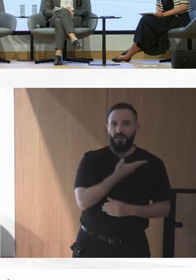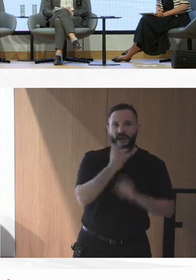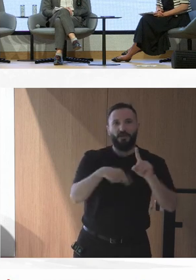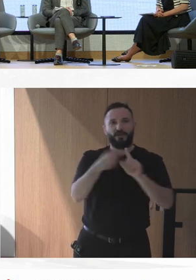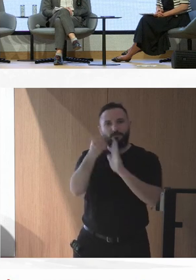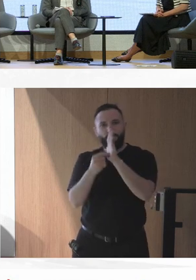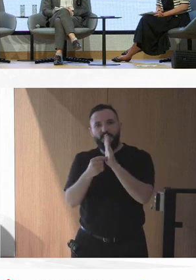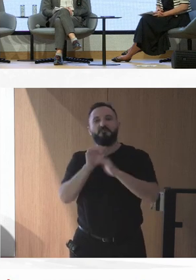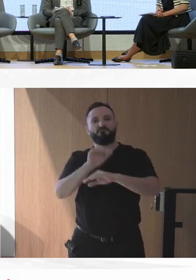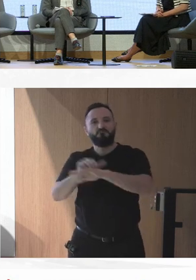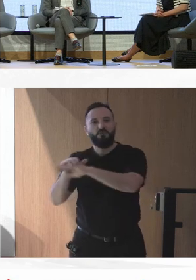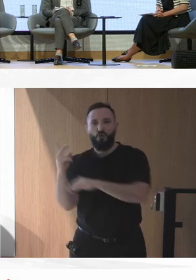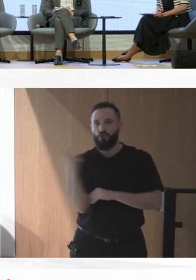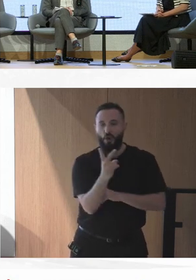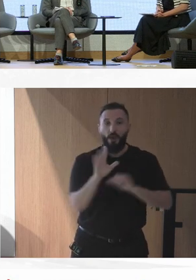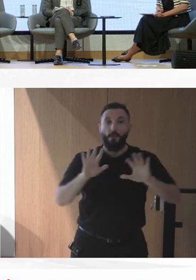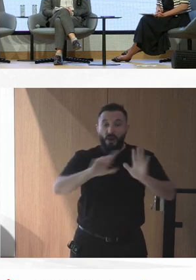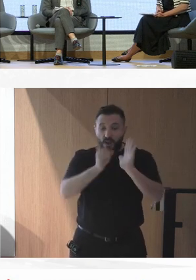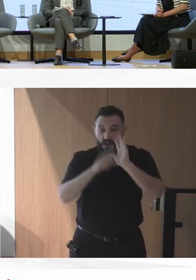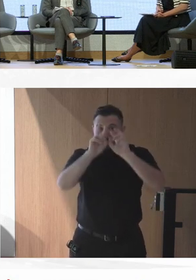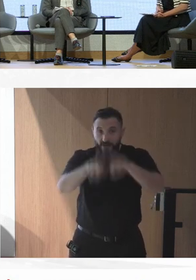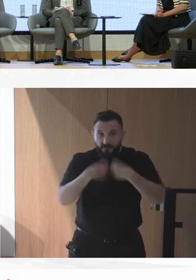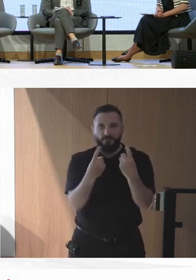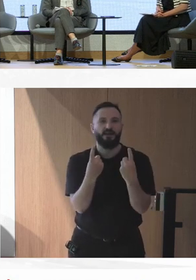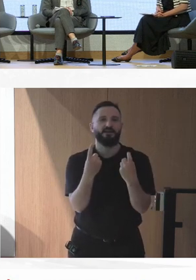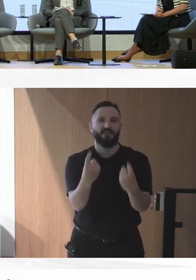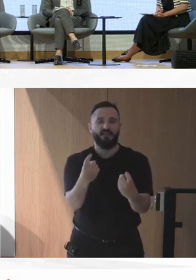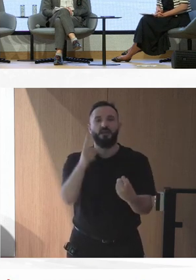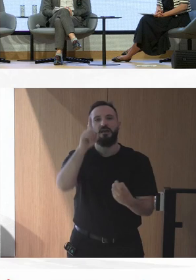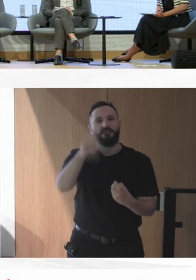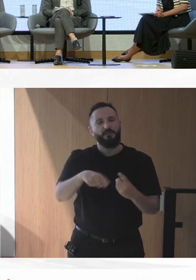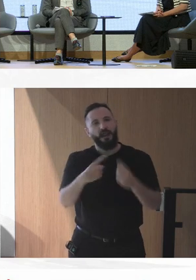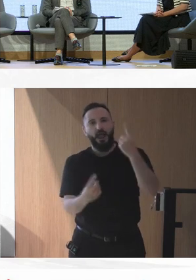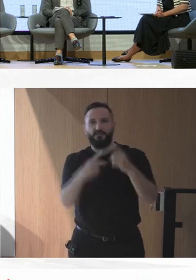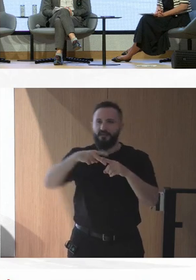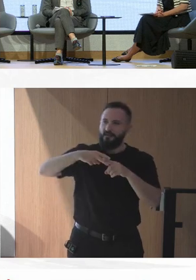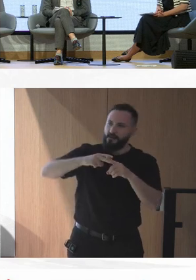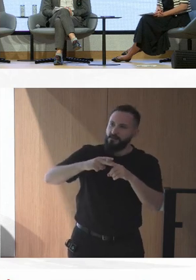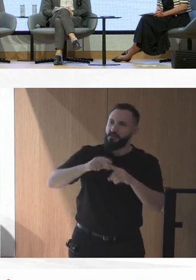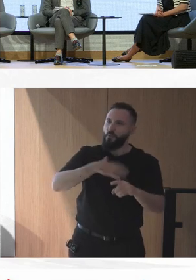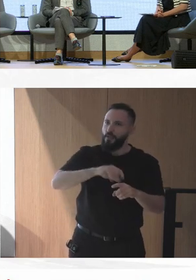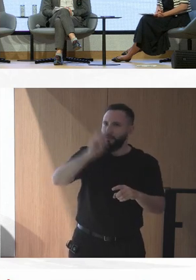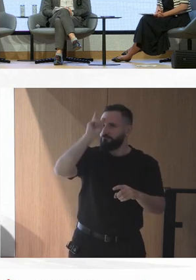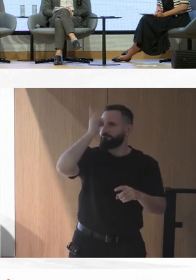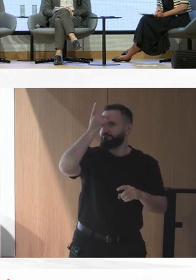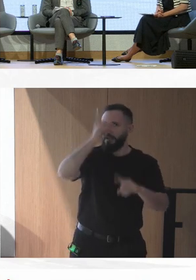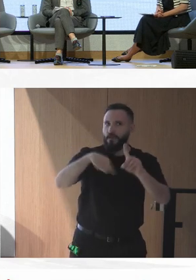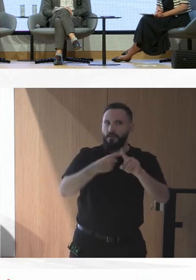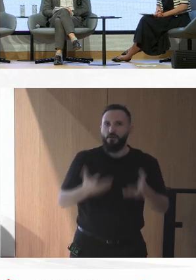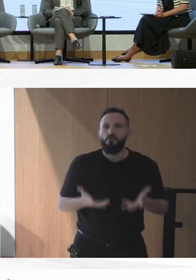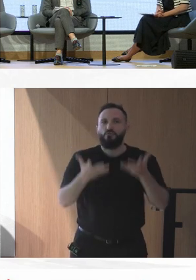aquí. Pero la reforma legal es necesaria, pero ya hay dispositivos que si cambiamos la mentalidad y damos un colchón social, podrían